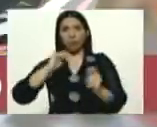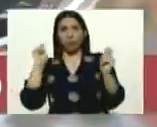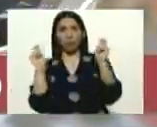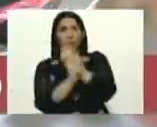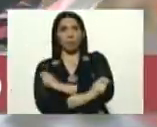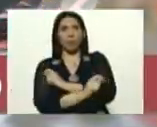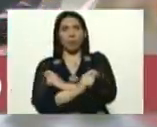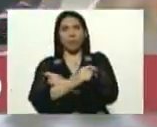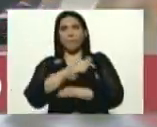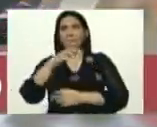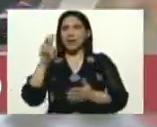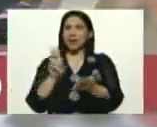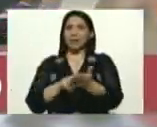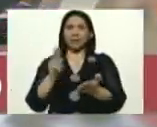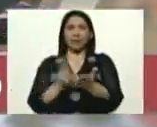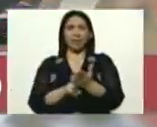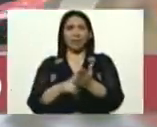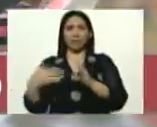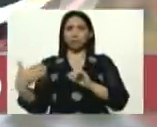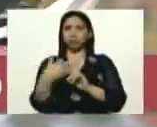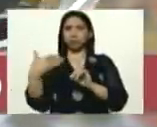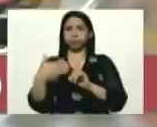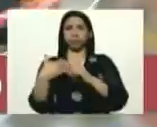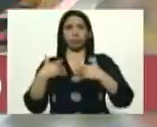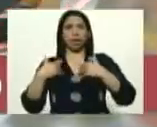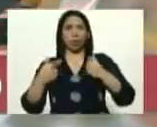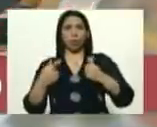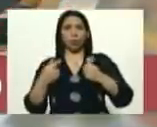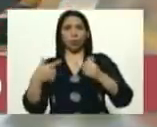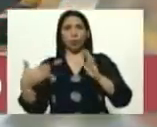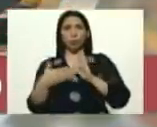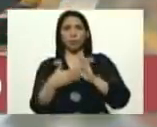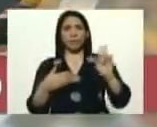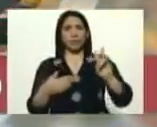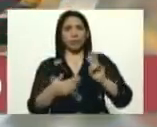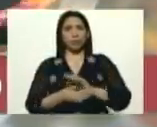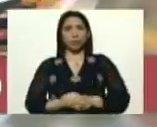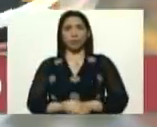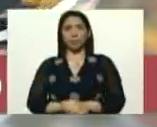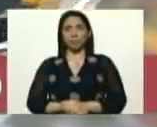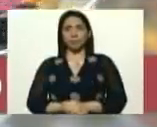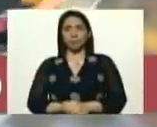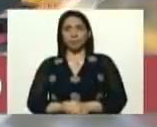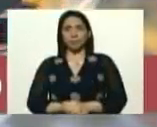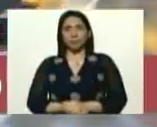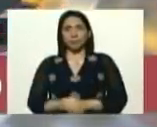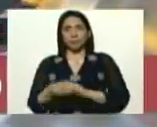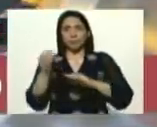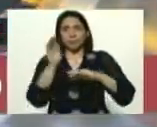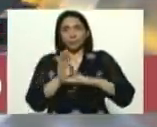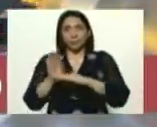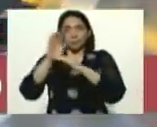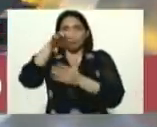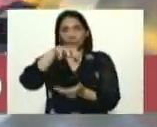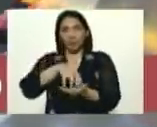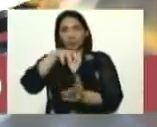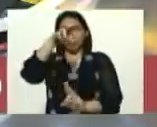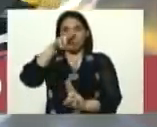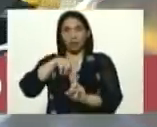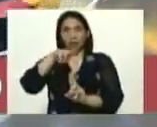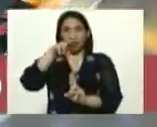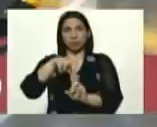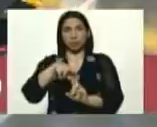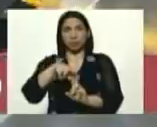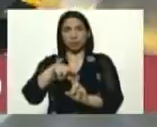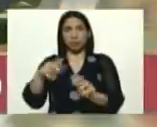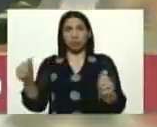una verdadera amenaza sanitaria para Venezuela. Por eso, con el protector del estado Táchira, con